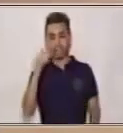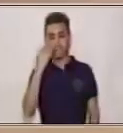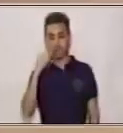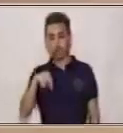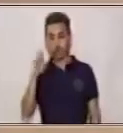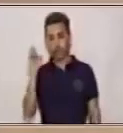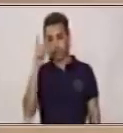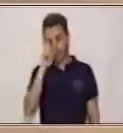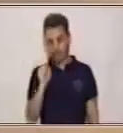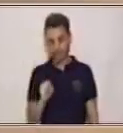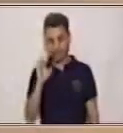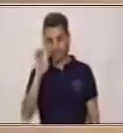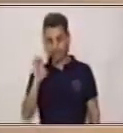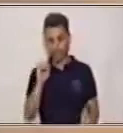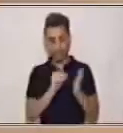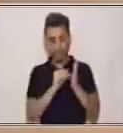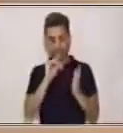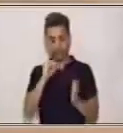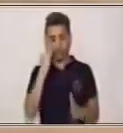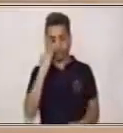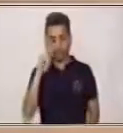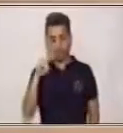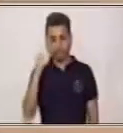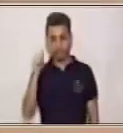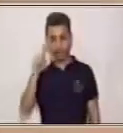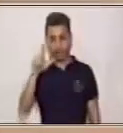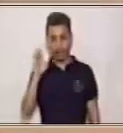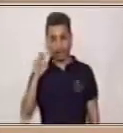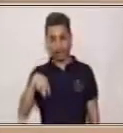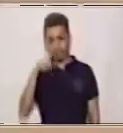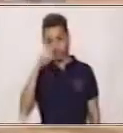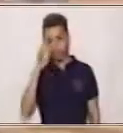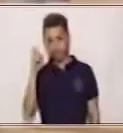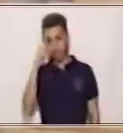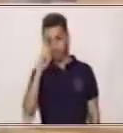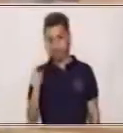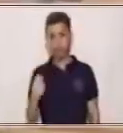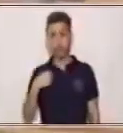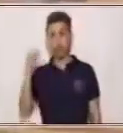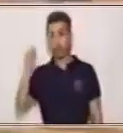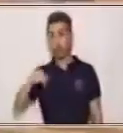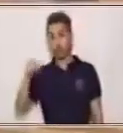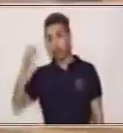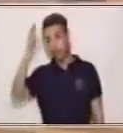Entonces, te recuerdo, por favor, que hoy aprendimos la